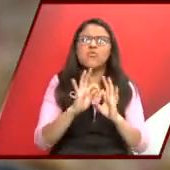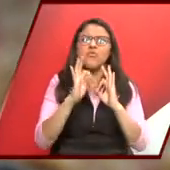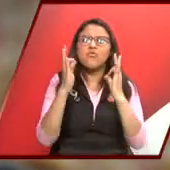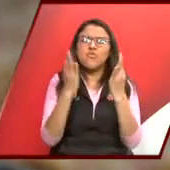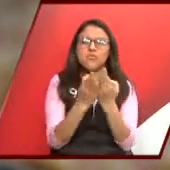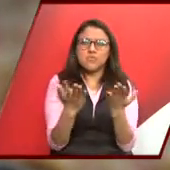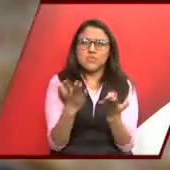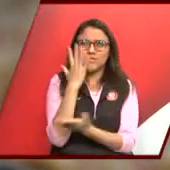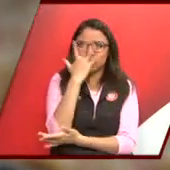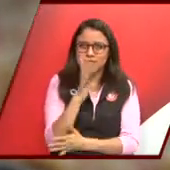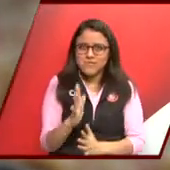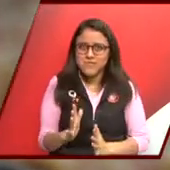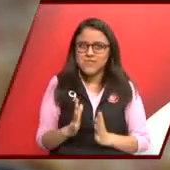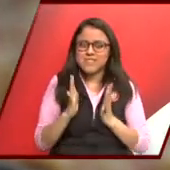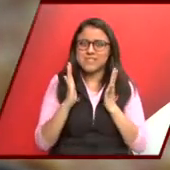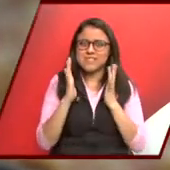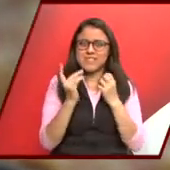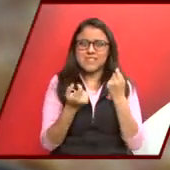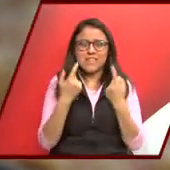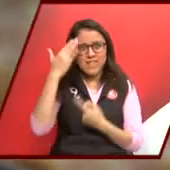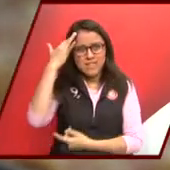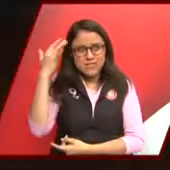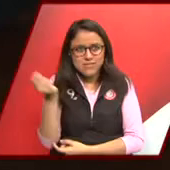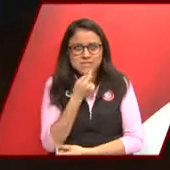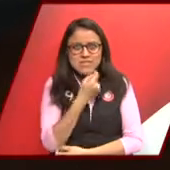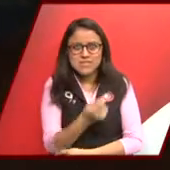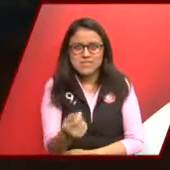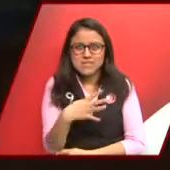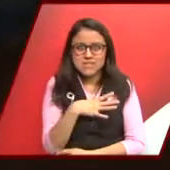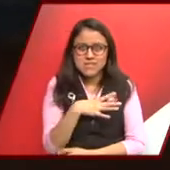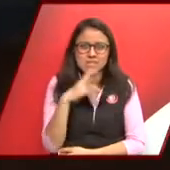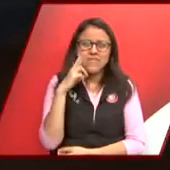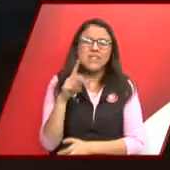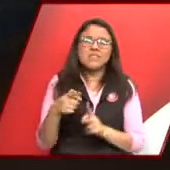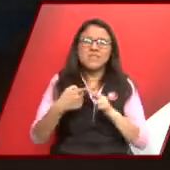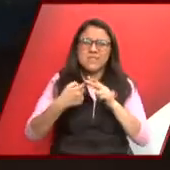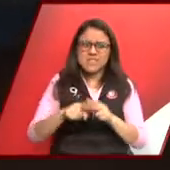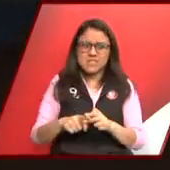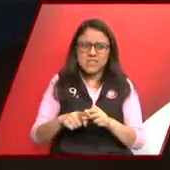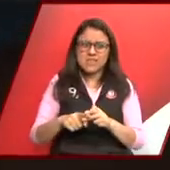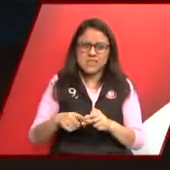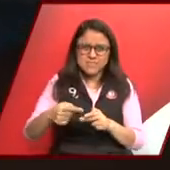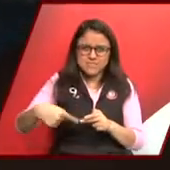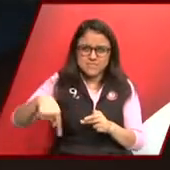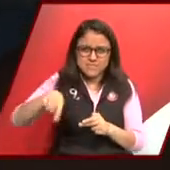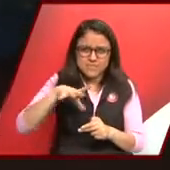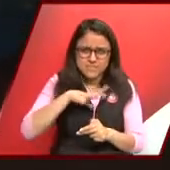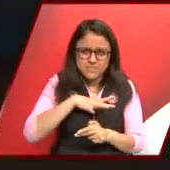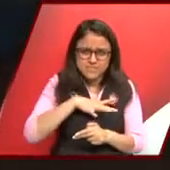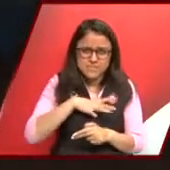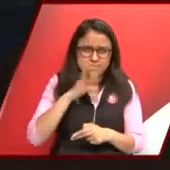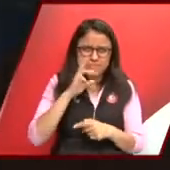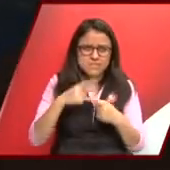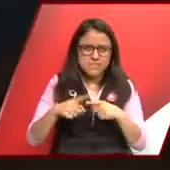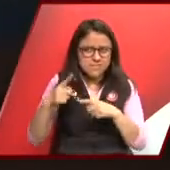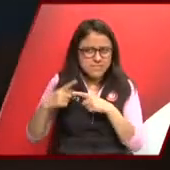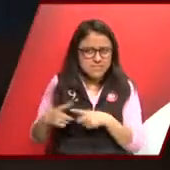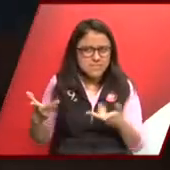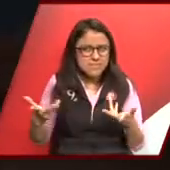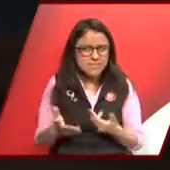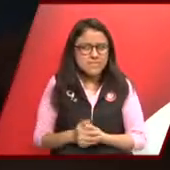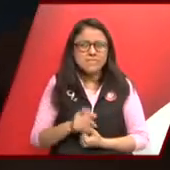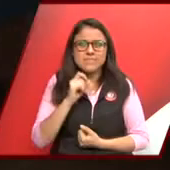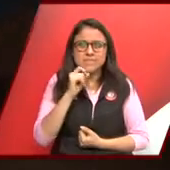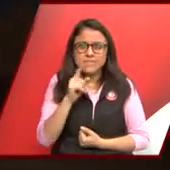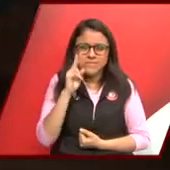sigue causando impresión en adultos y niños. Ya con el palito, como vieron, es la misma velocidad,